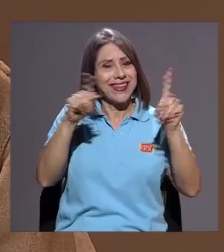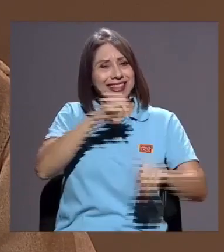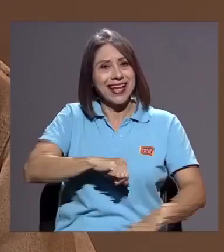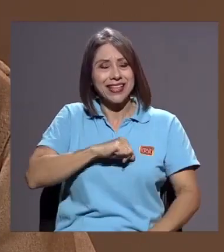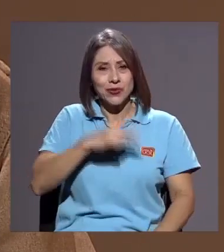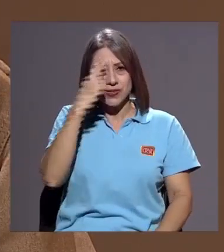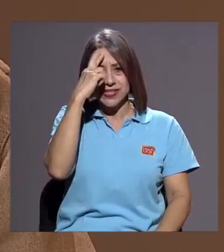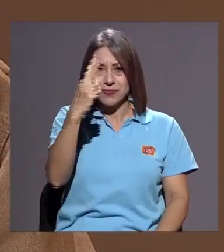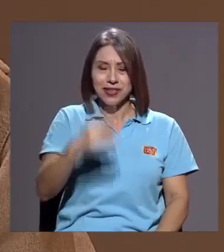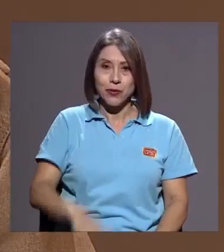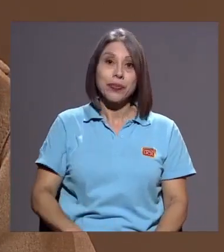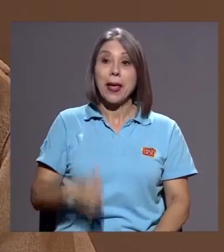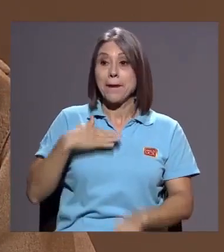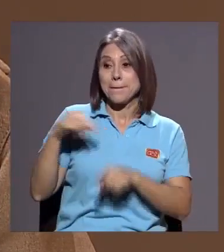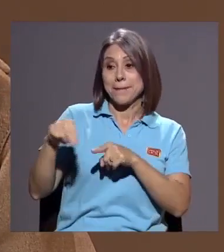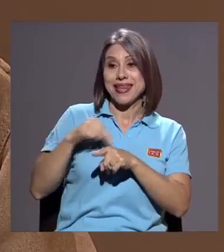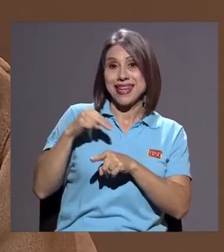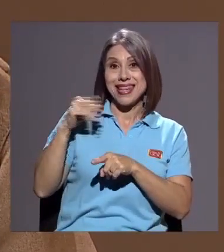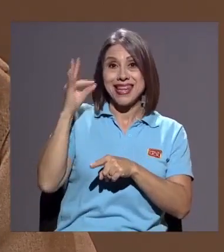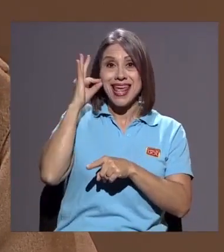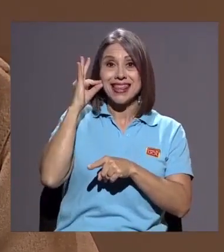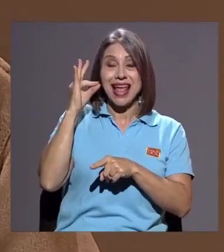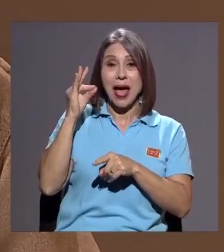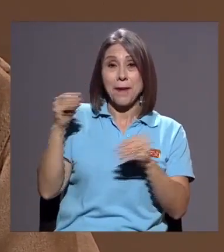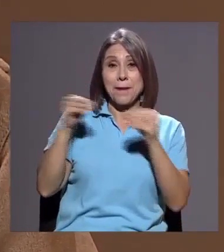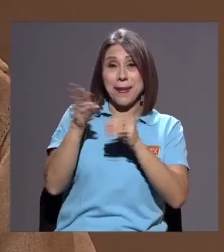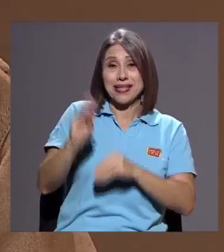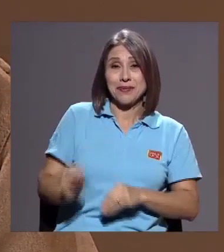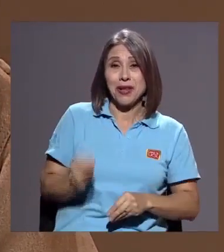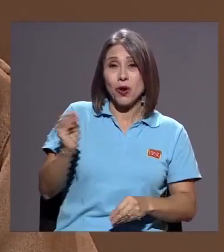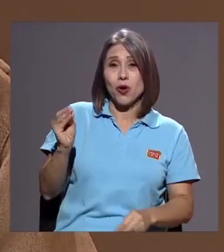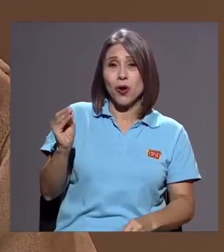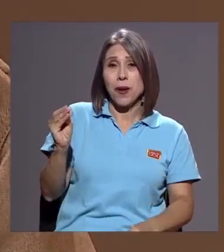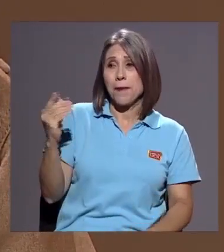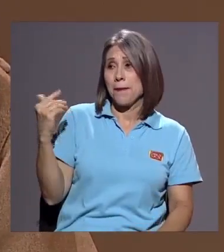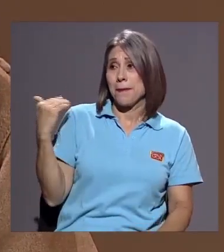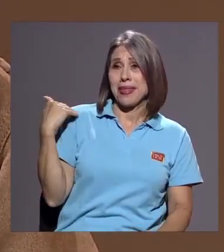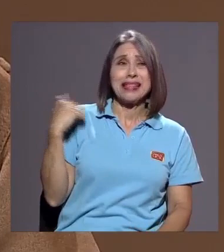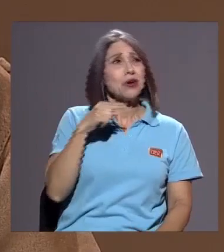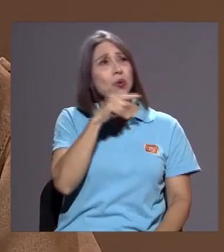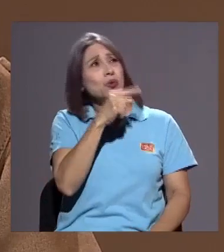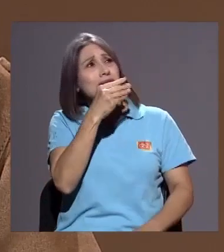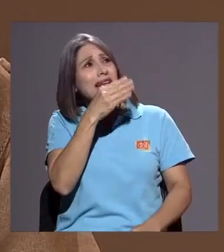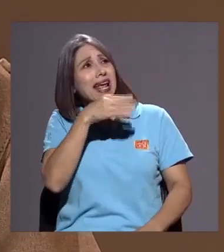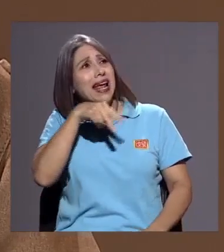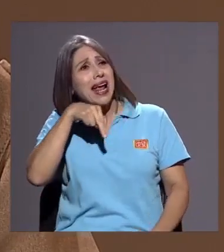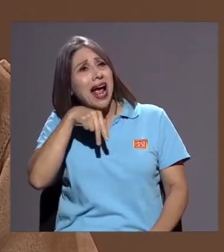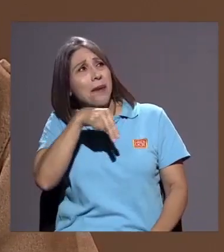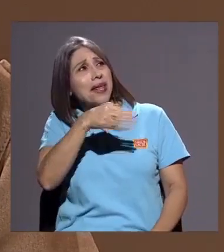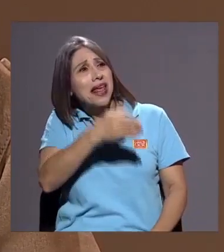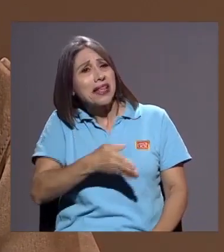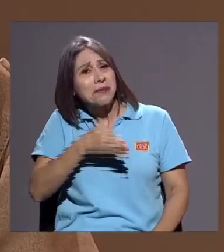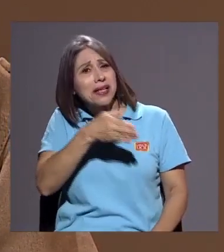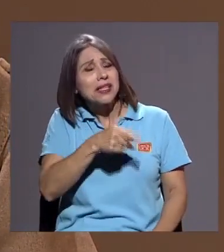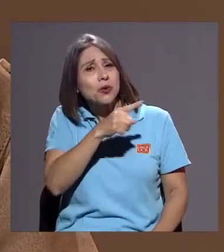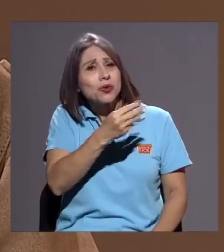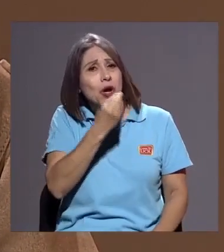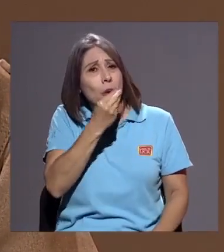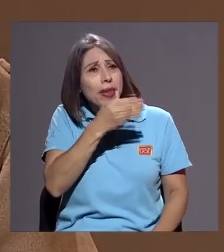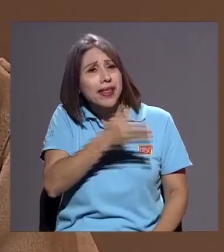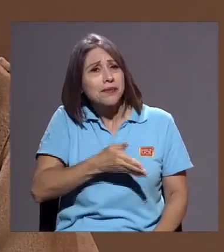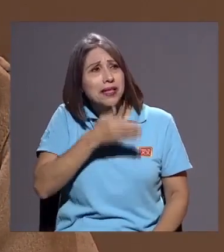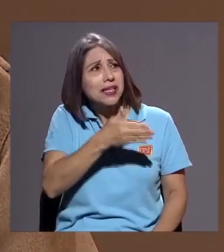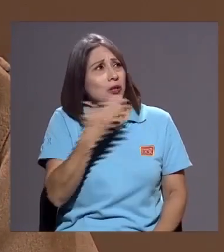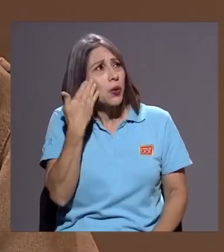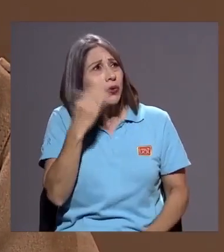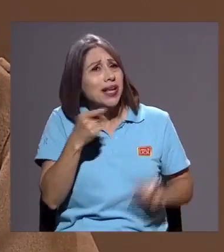Aquí la nieta menor me dice, es que usted camina muy despacito, usted come muy despacito, yo no sé qué le pasa.